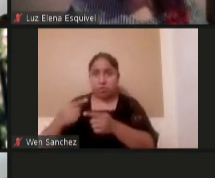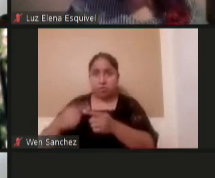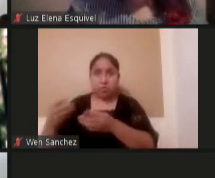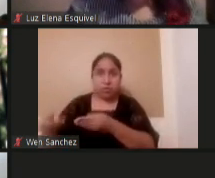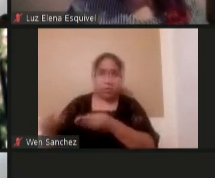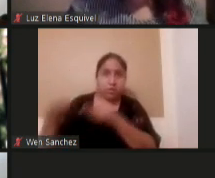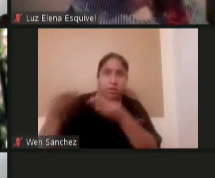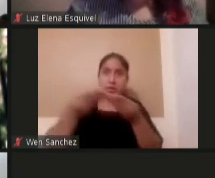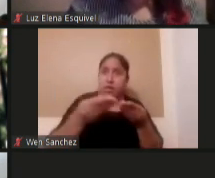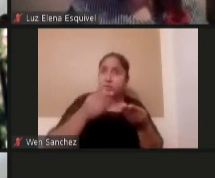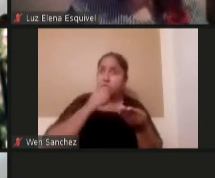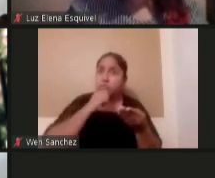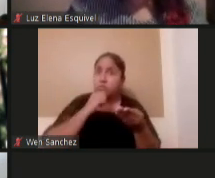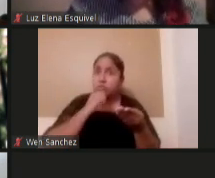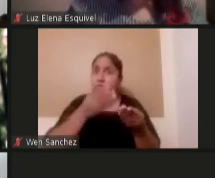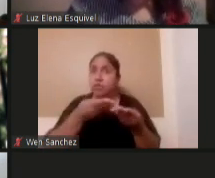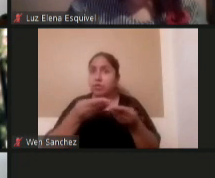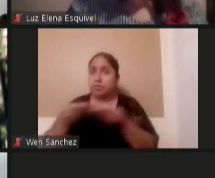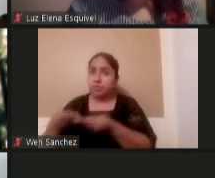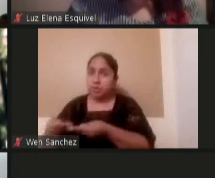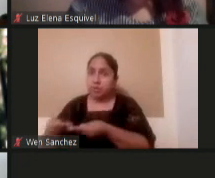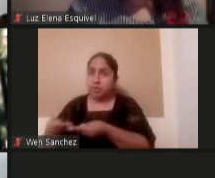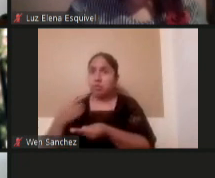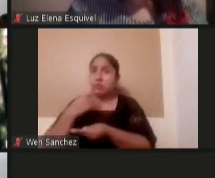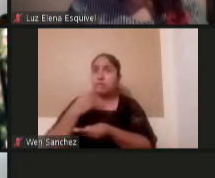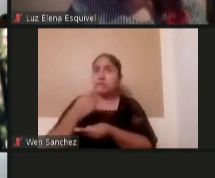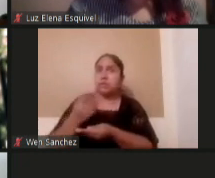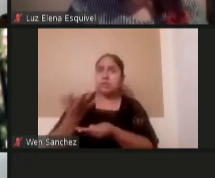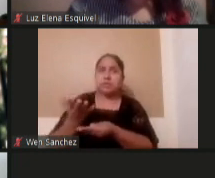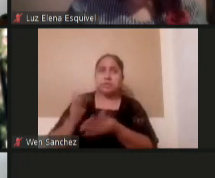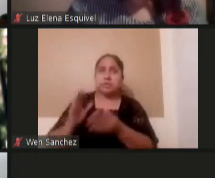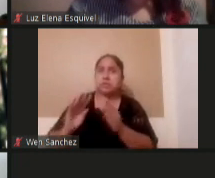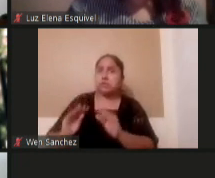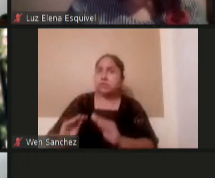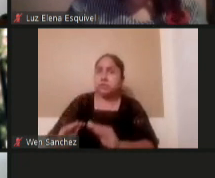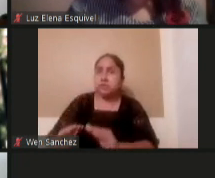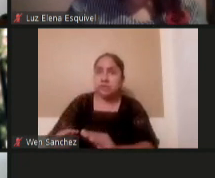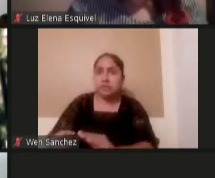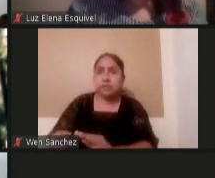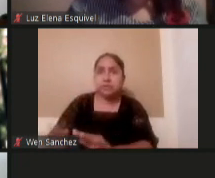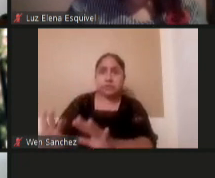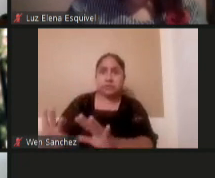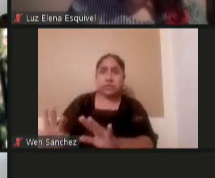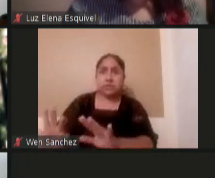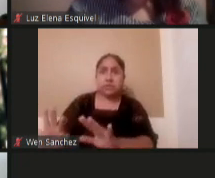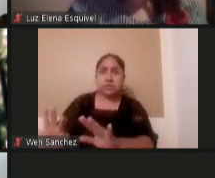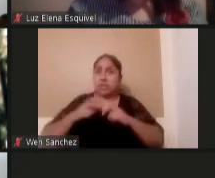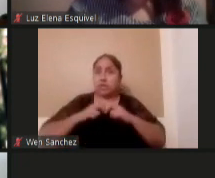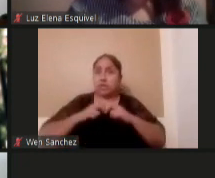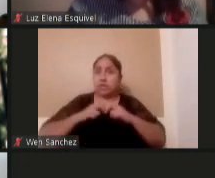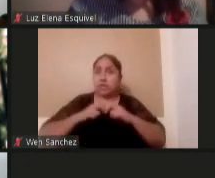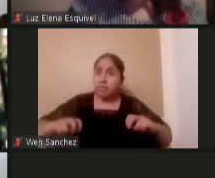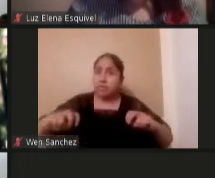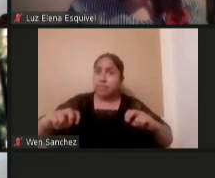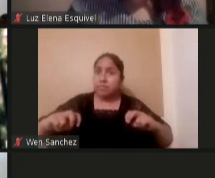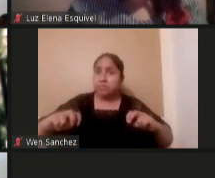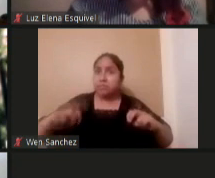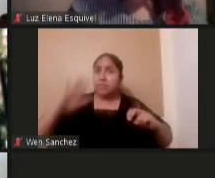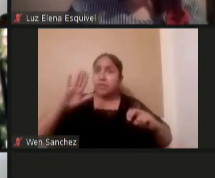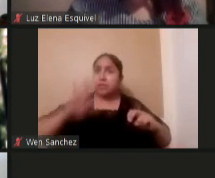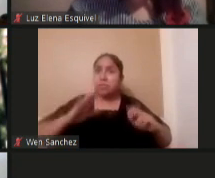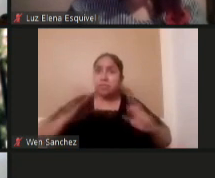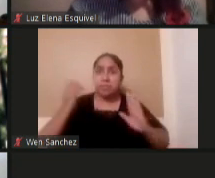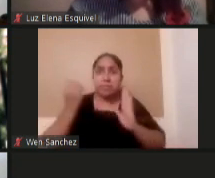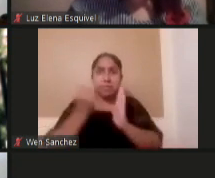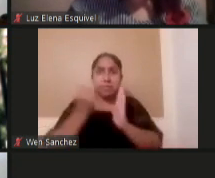aportación. Dice, se dejará sin efectos la cesión de cabildo mediante el procedimiento correspondiente. No se